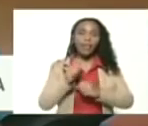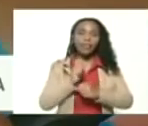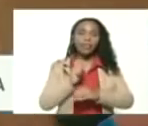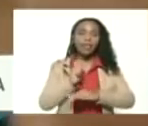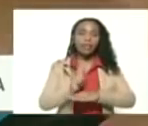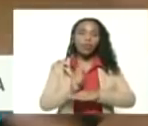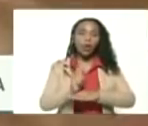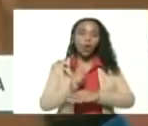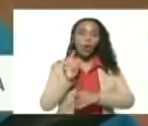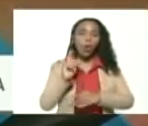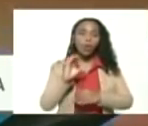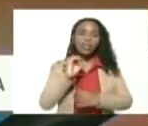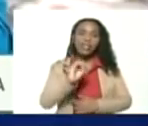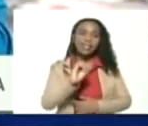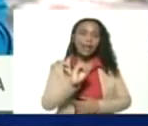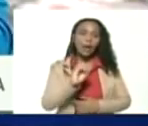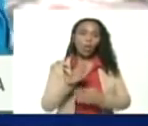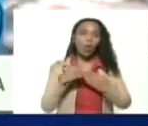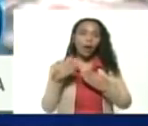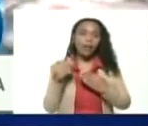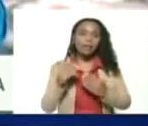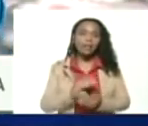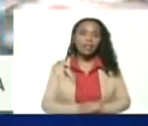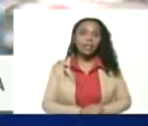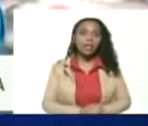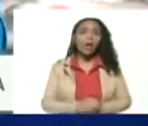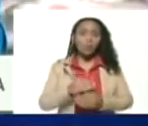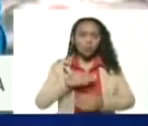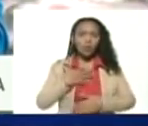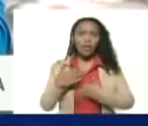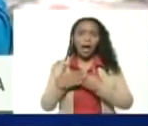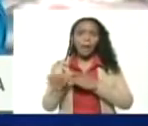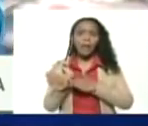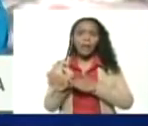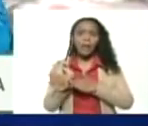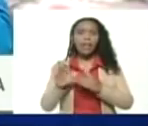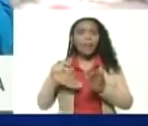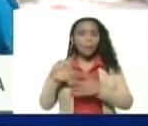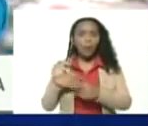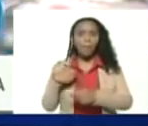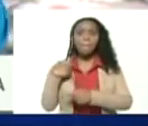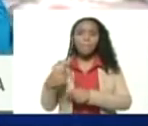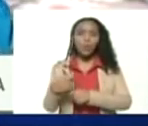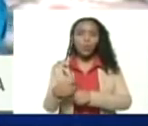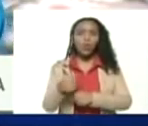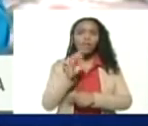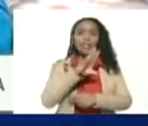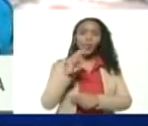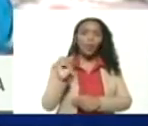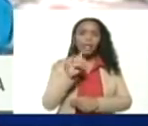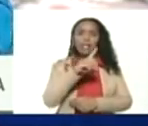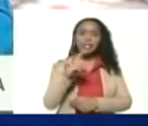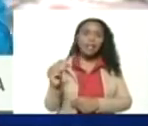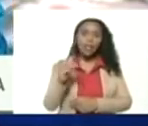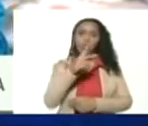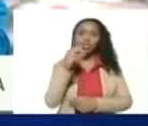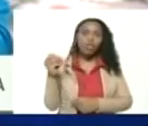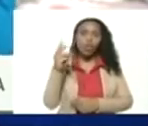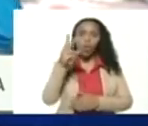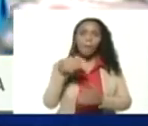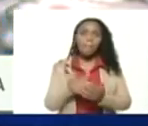dólares con $0, la puede abrir y después aportarle 100, 50, 200, 1000,